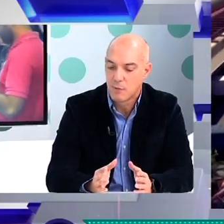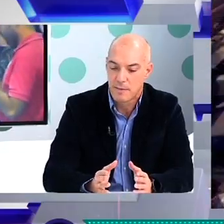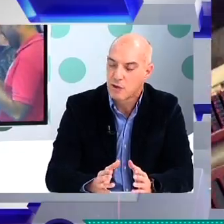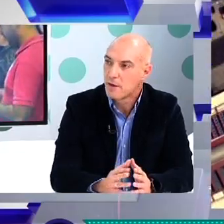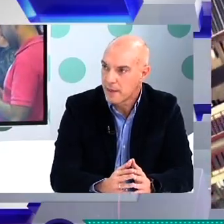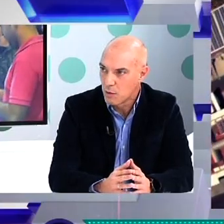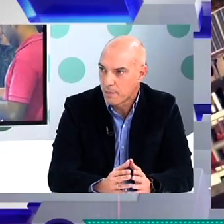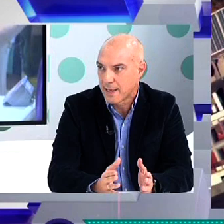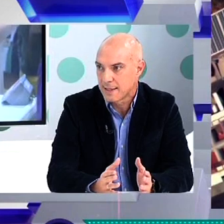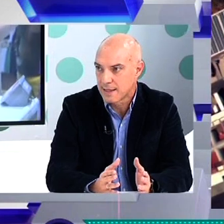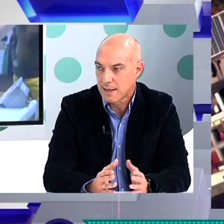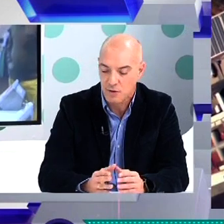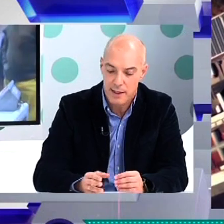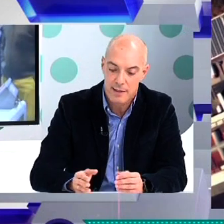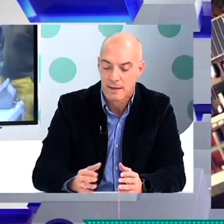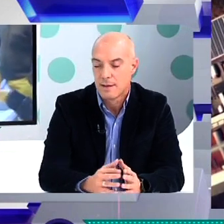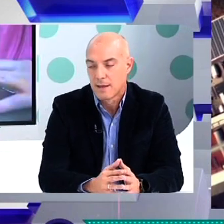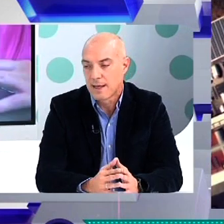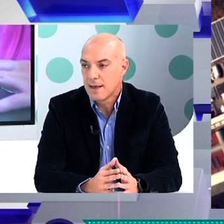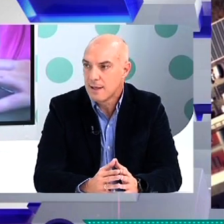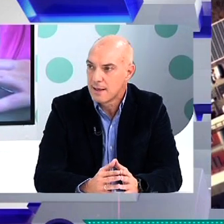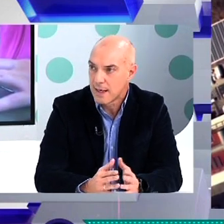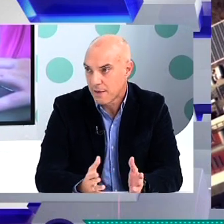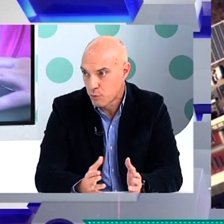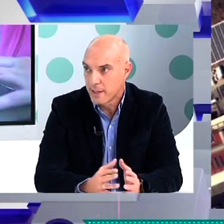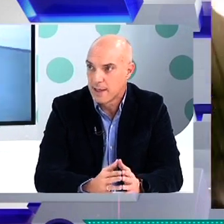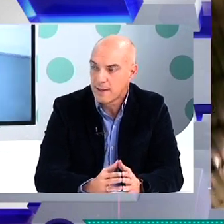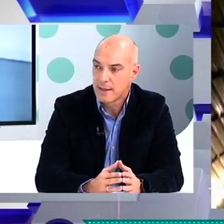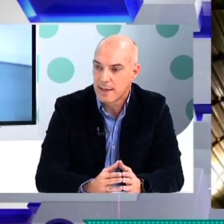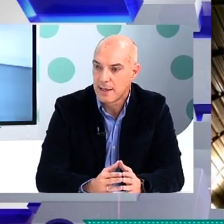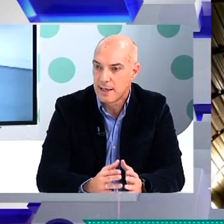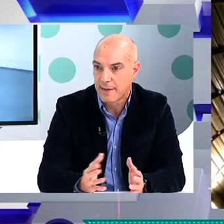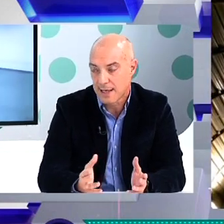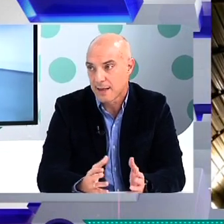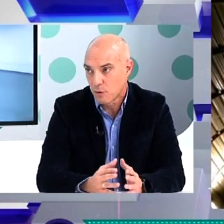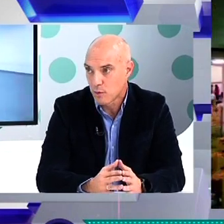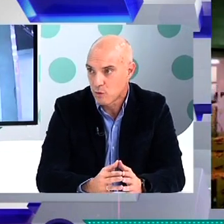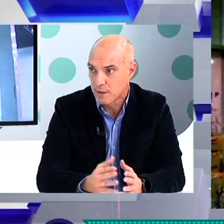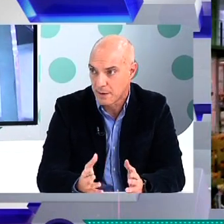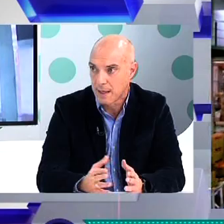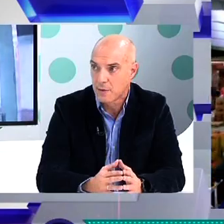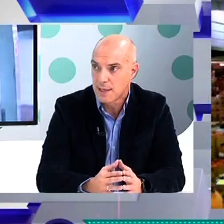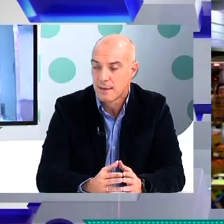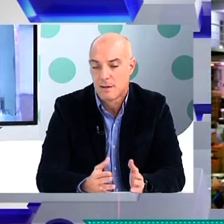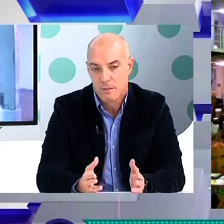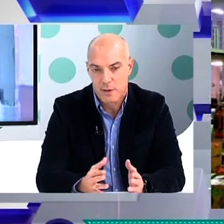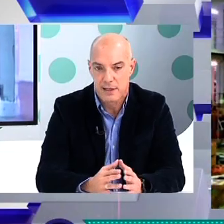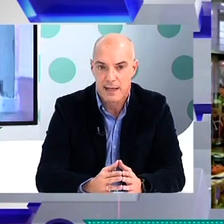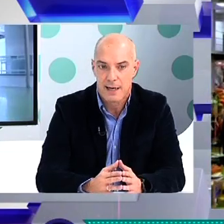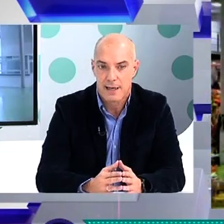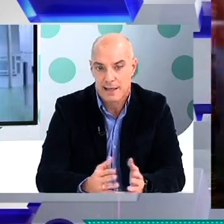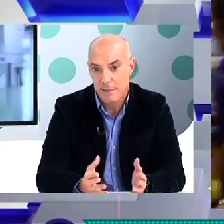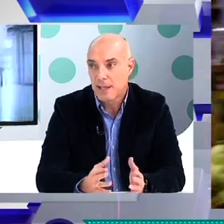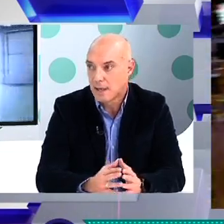el movimiento de vehículos para intentar conseguir que haya fluidez y que la descarga de los productos que se van a donar pues